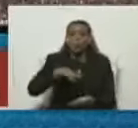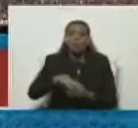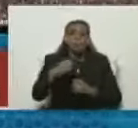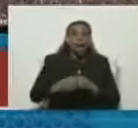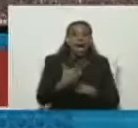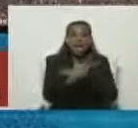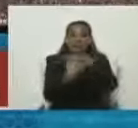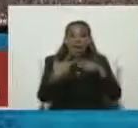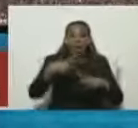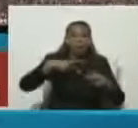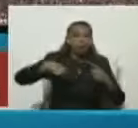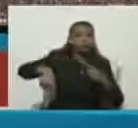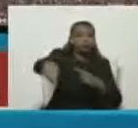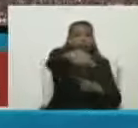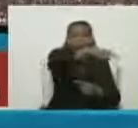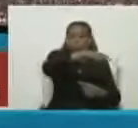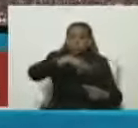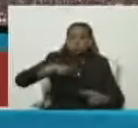3 kilómetros.